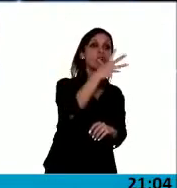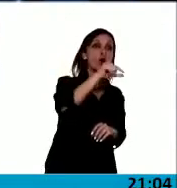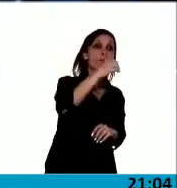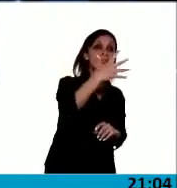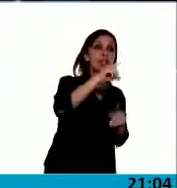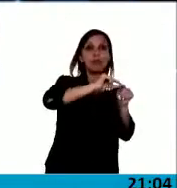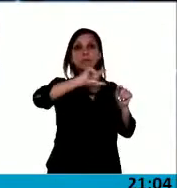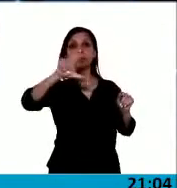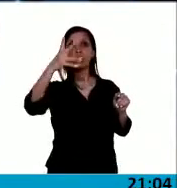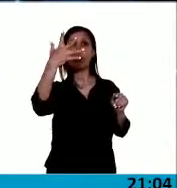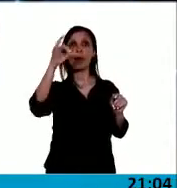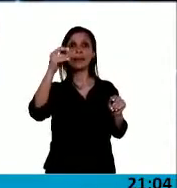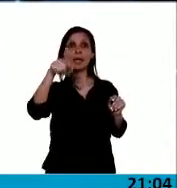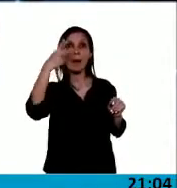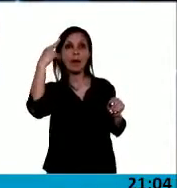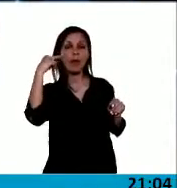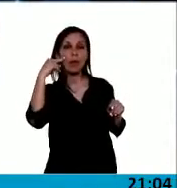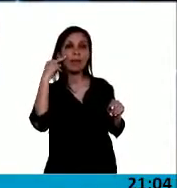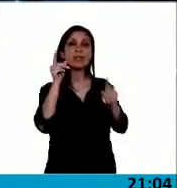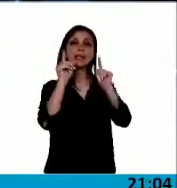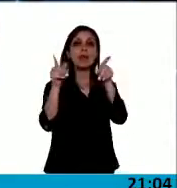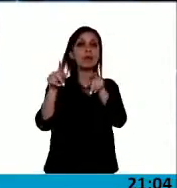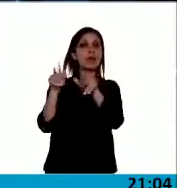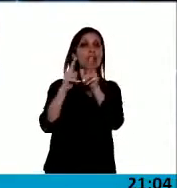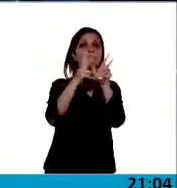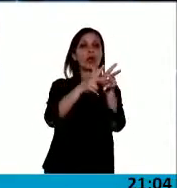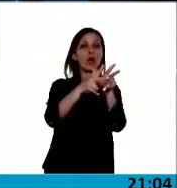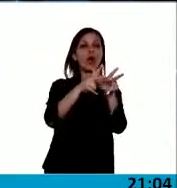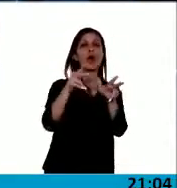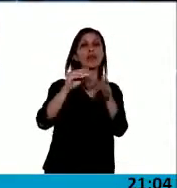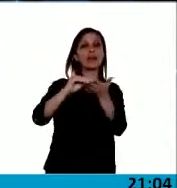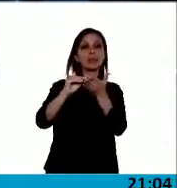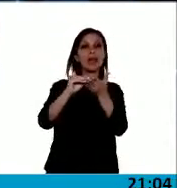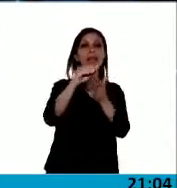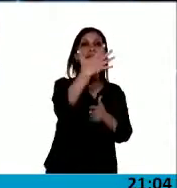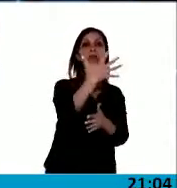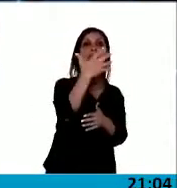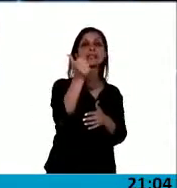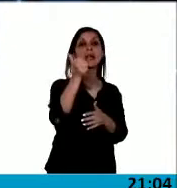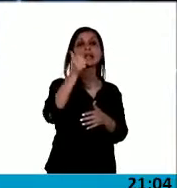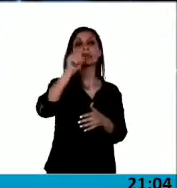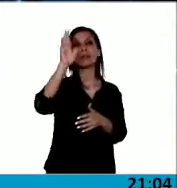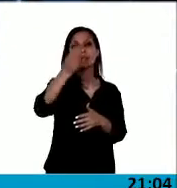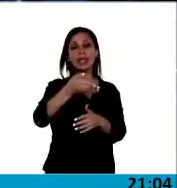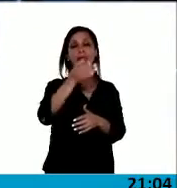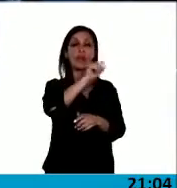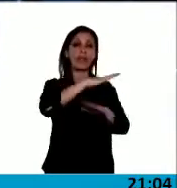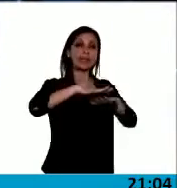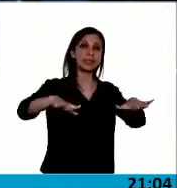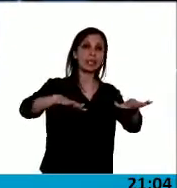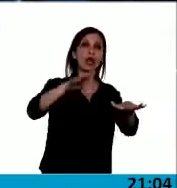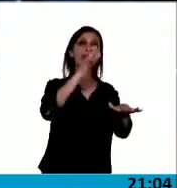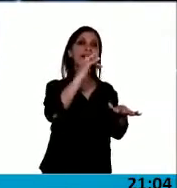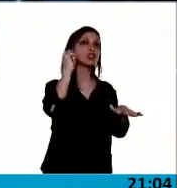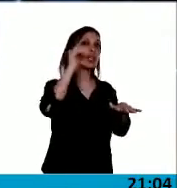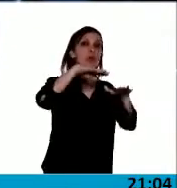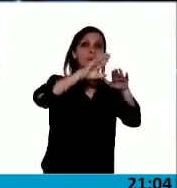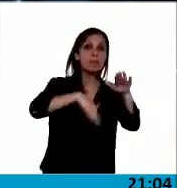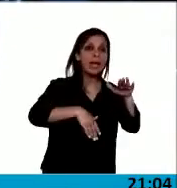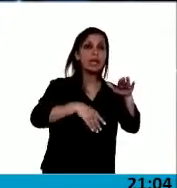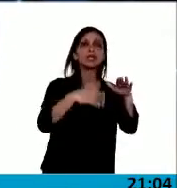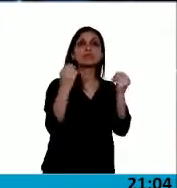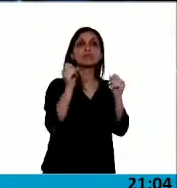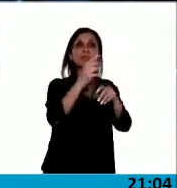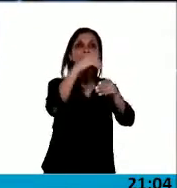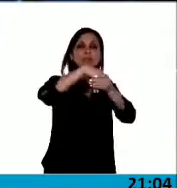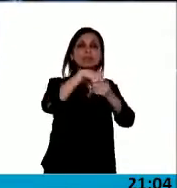diputada del orden, el 56% de los chicos y chicas menos de 14 años. Y la respuesta es siempre la misma: